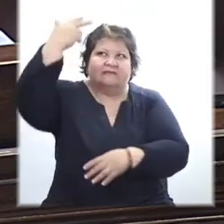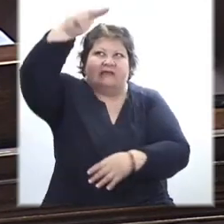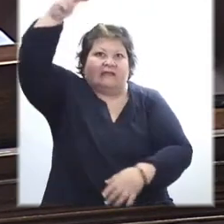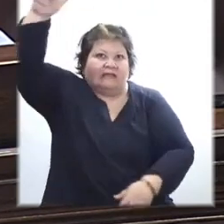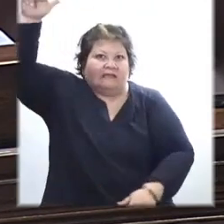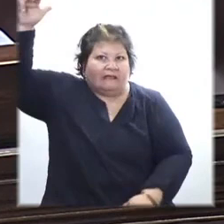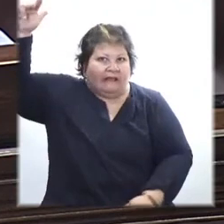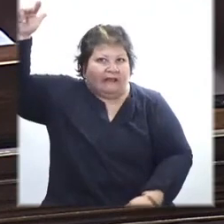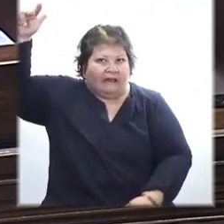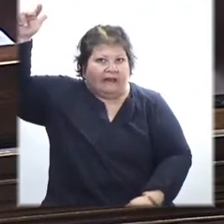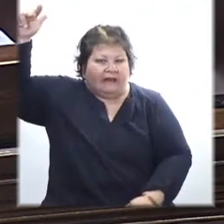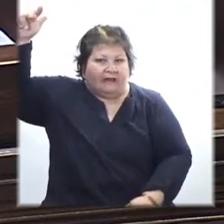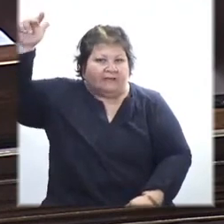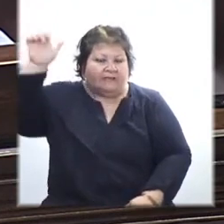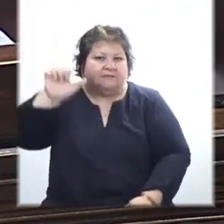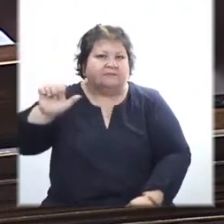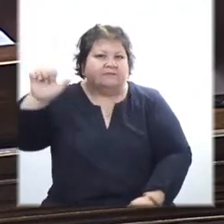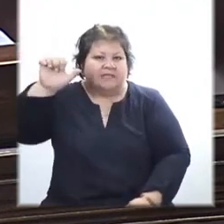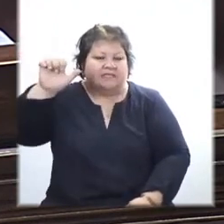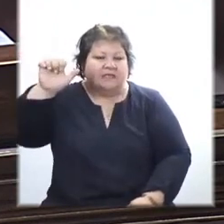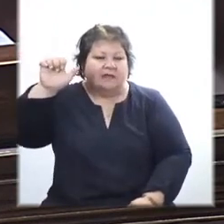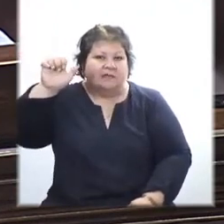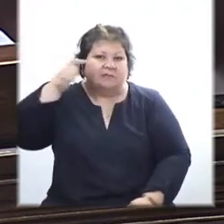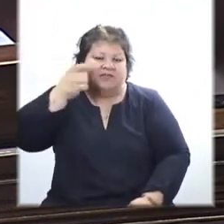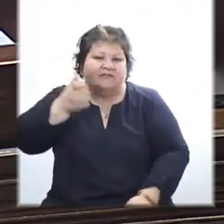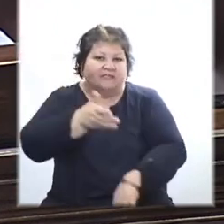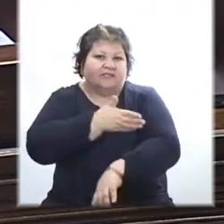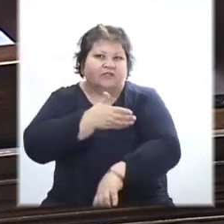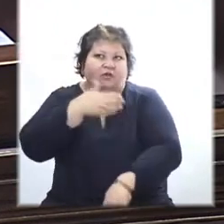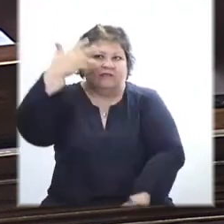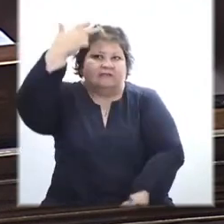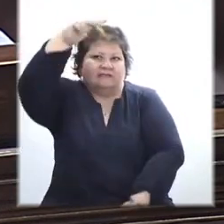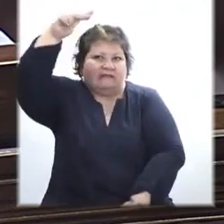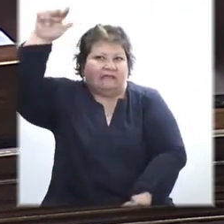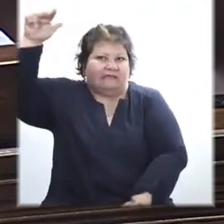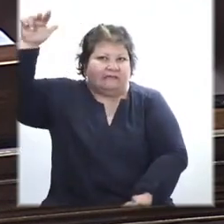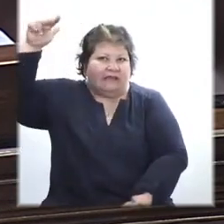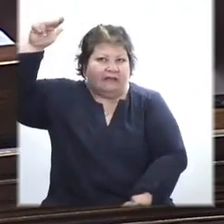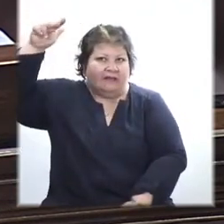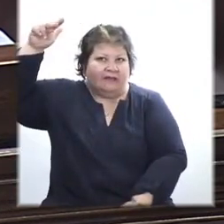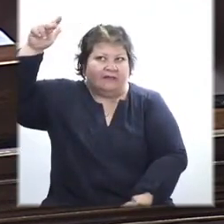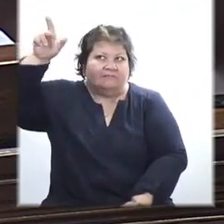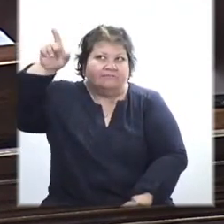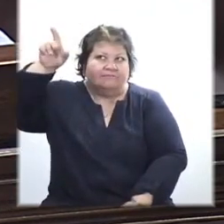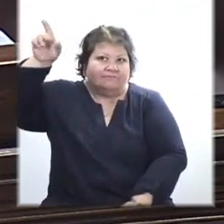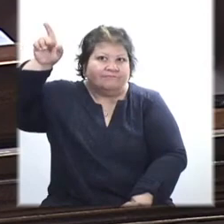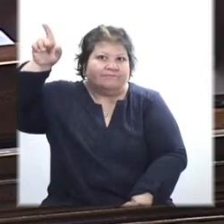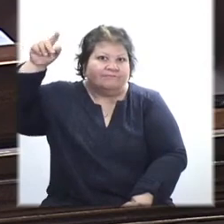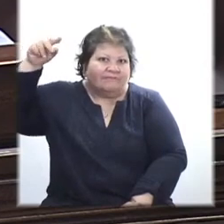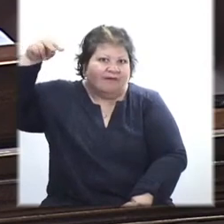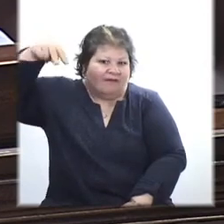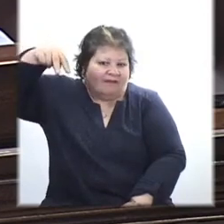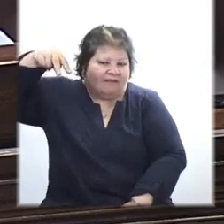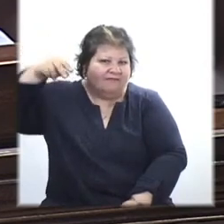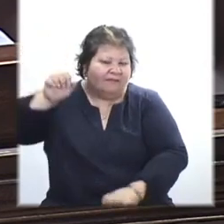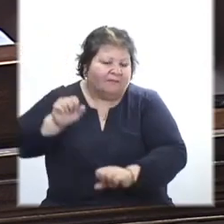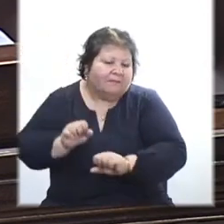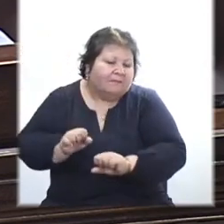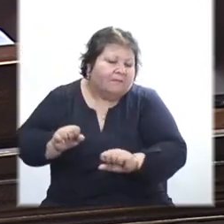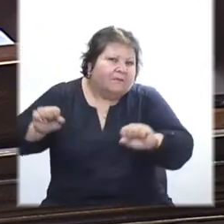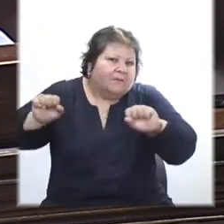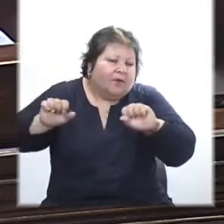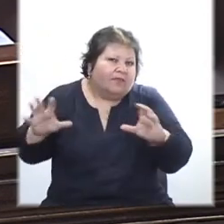empresas hagan una vigilancia de prevención del tipo satelital para ver los posibles incendios que